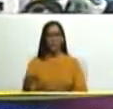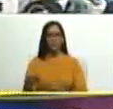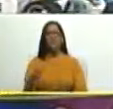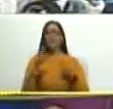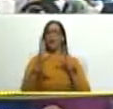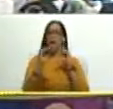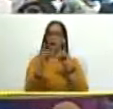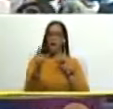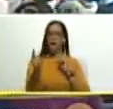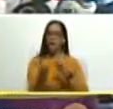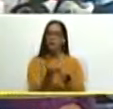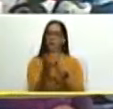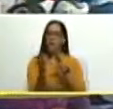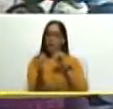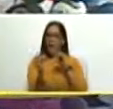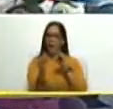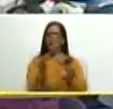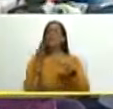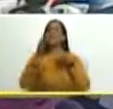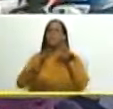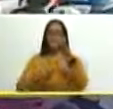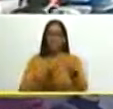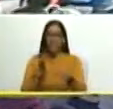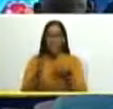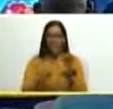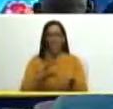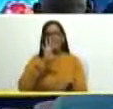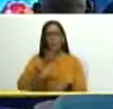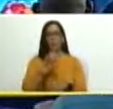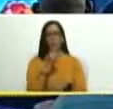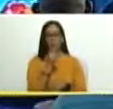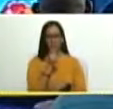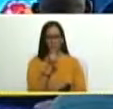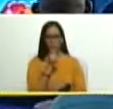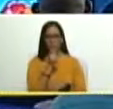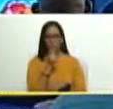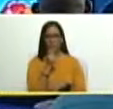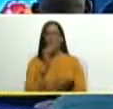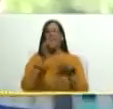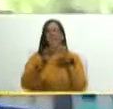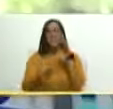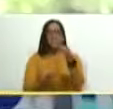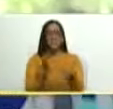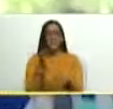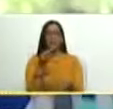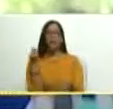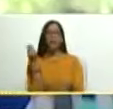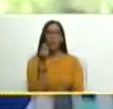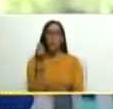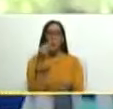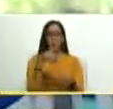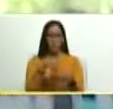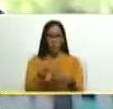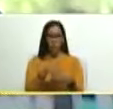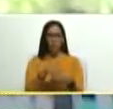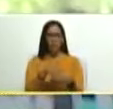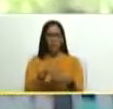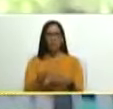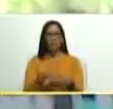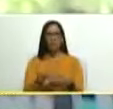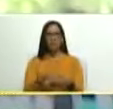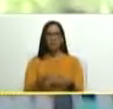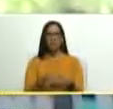hablar, explicar las cinco preguntas, explicar cómo se vota.